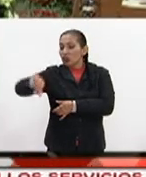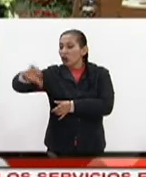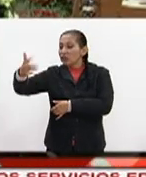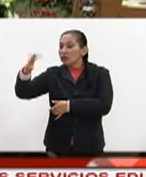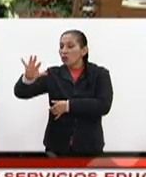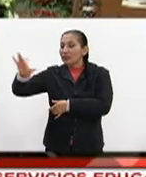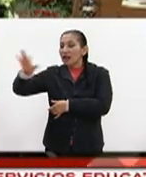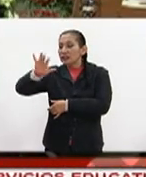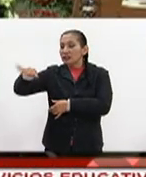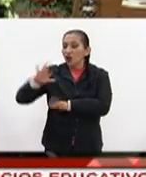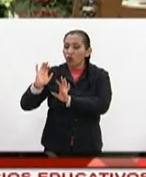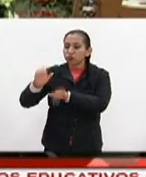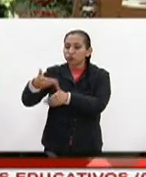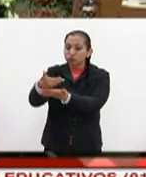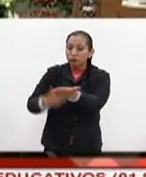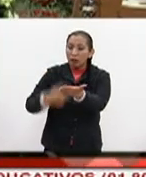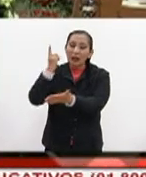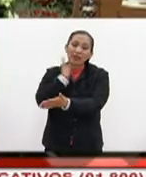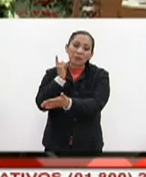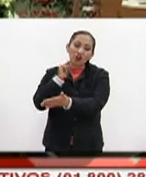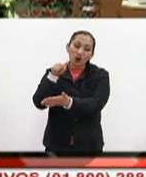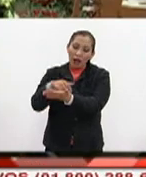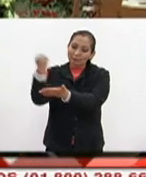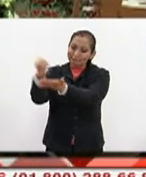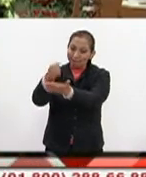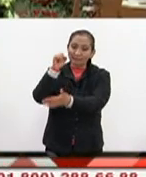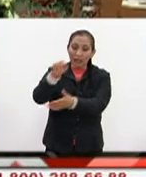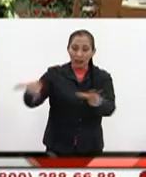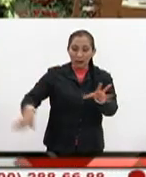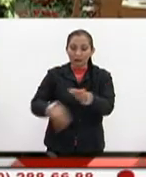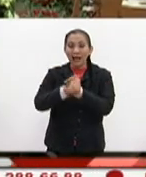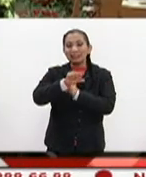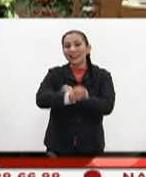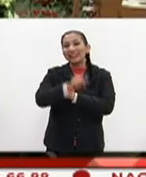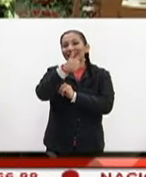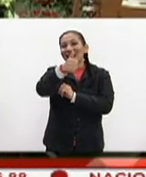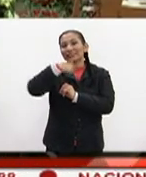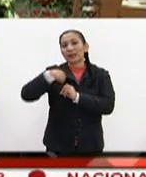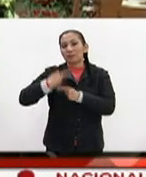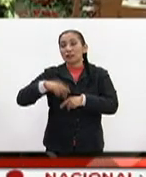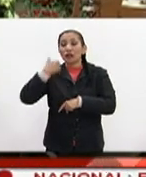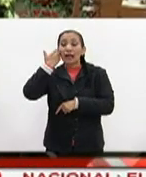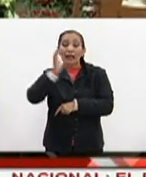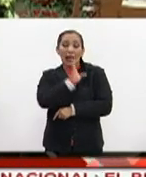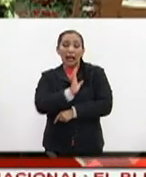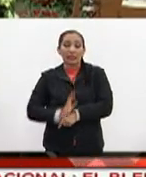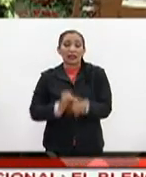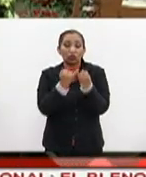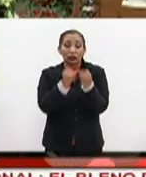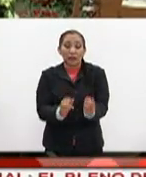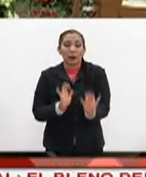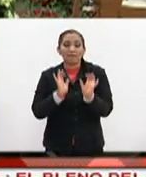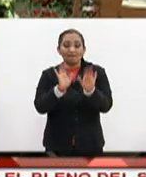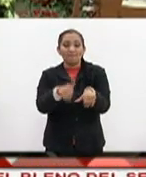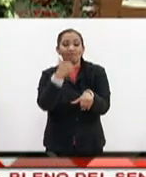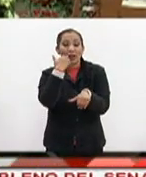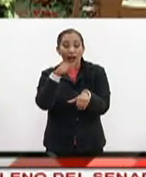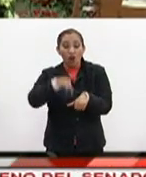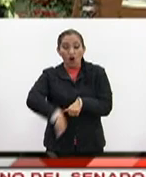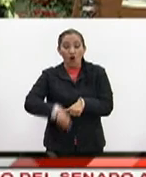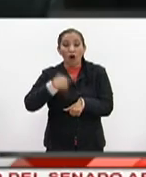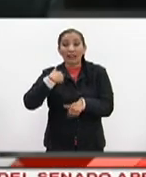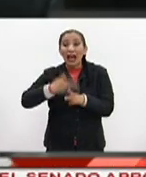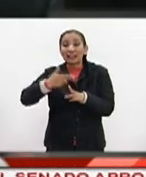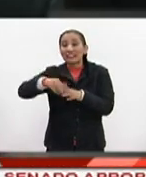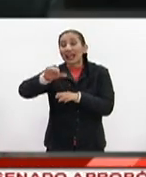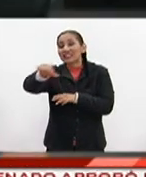otras 55 solicitudes para diputaciones locales. De esta manera suman 76 aspirantes a una candidatura independiente, quienes a partir de hoy